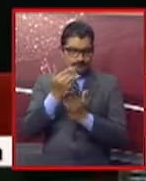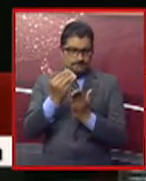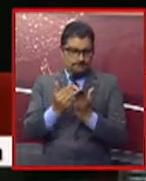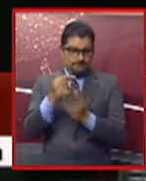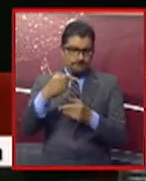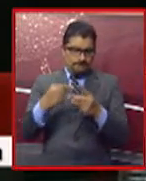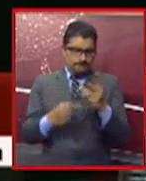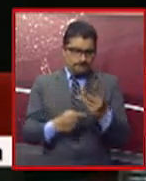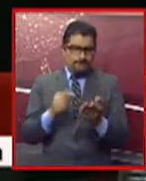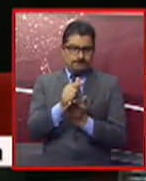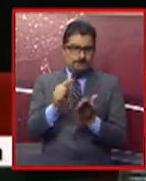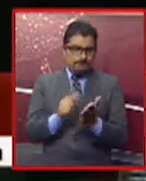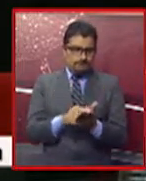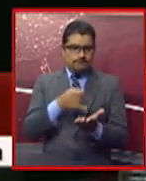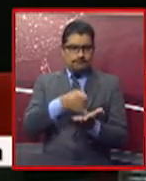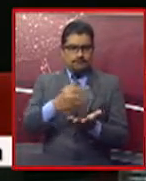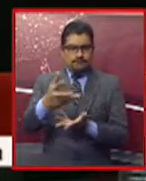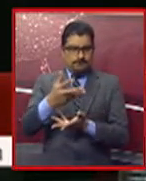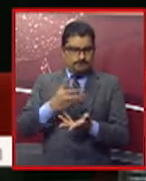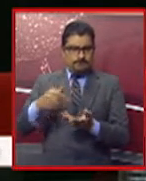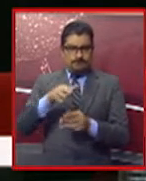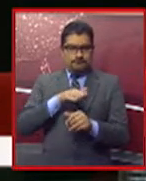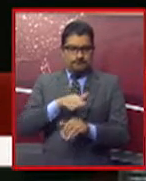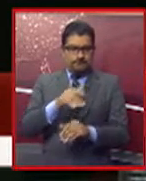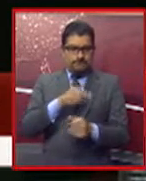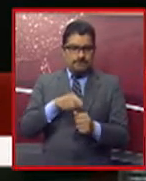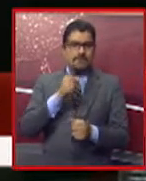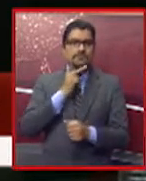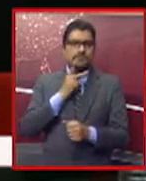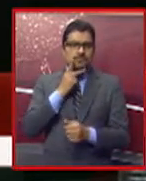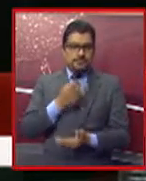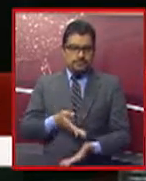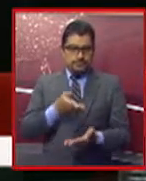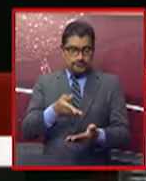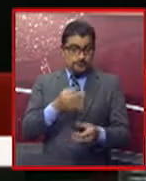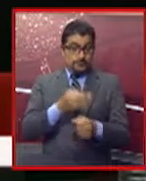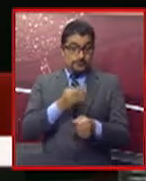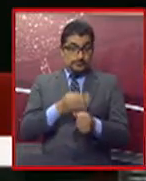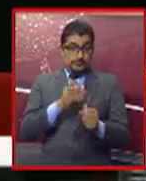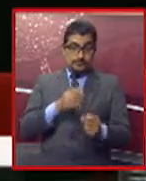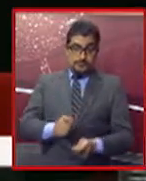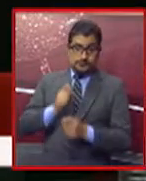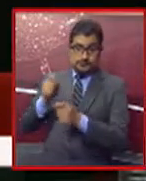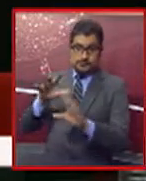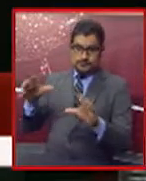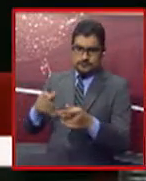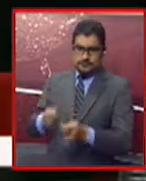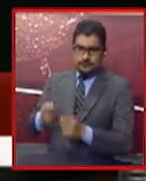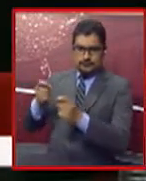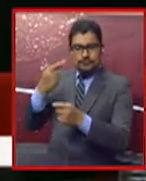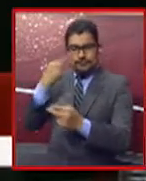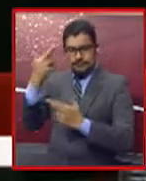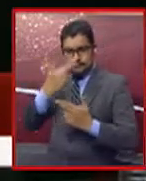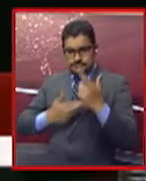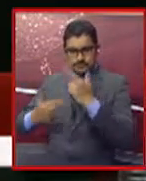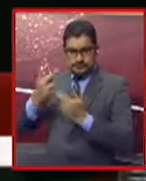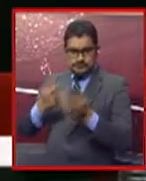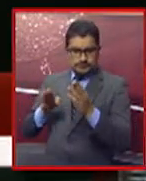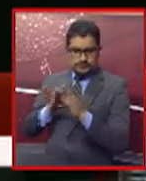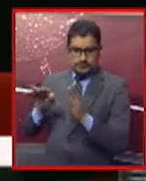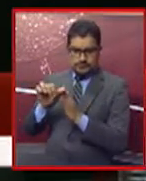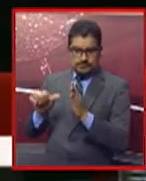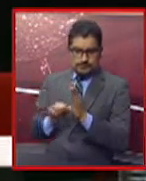disposiciones de la Ley de Ingresos sobre Hidrocarburos. Se remite al Ejecutivo Federal para los efectos del